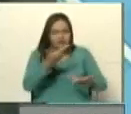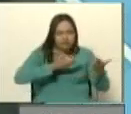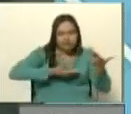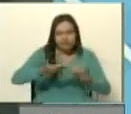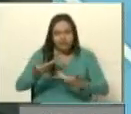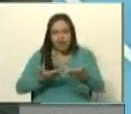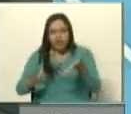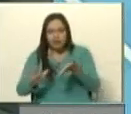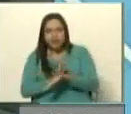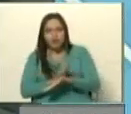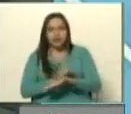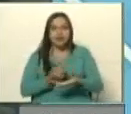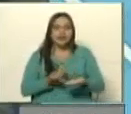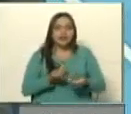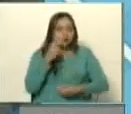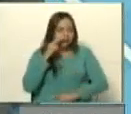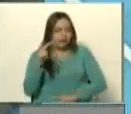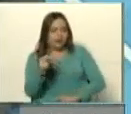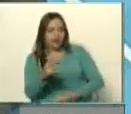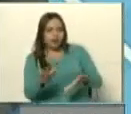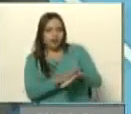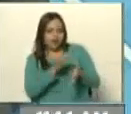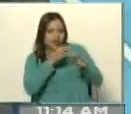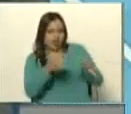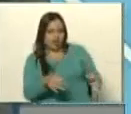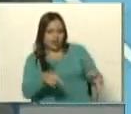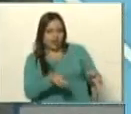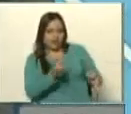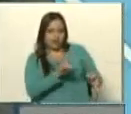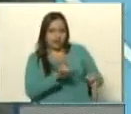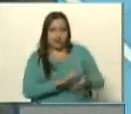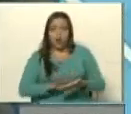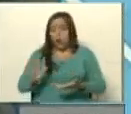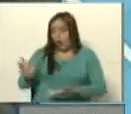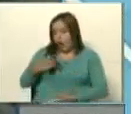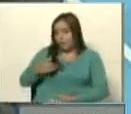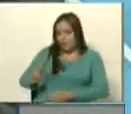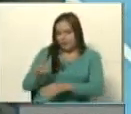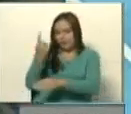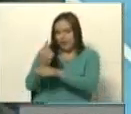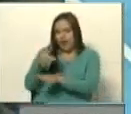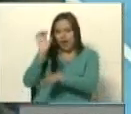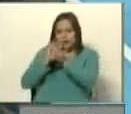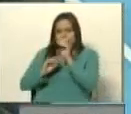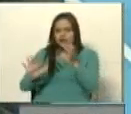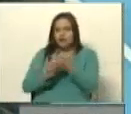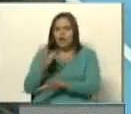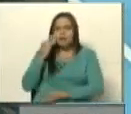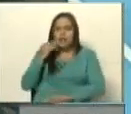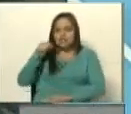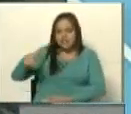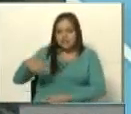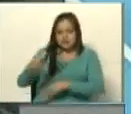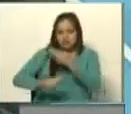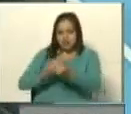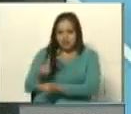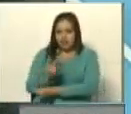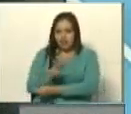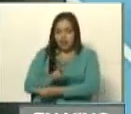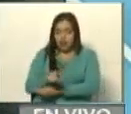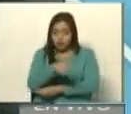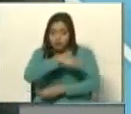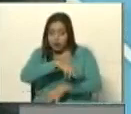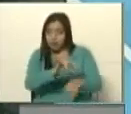han podido observar y ver sobre la realidad venezolana? No, o sea, lo primero es aprender de las experiencias de lo que ya se ha creado aquí. O sea, ustedes mismos,